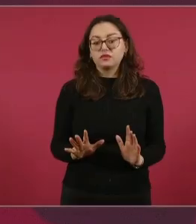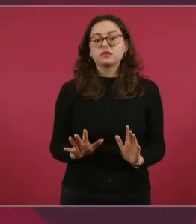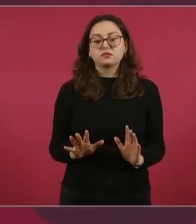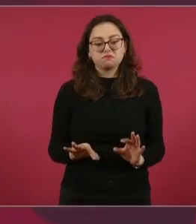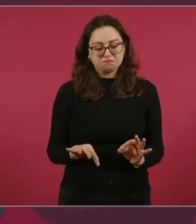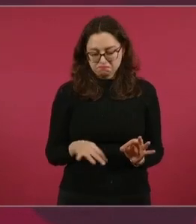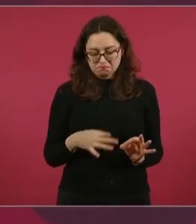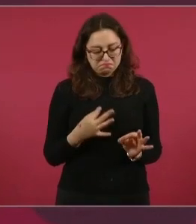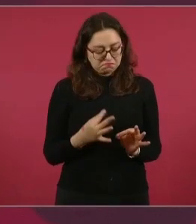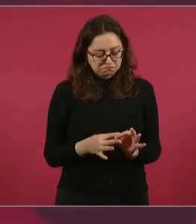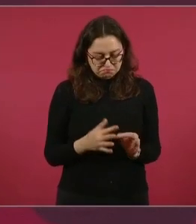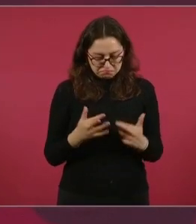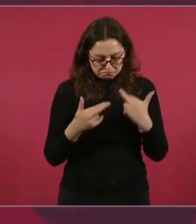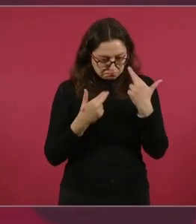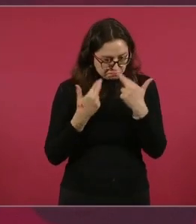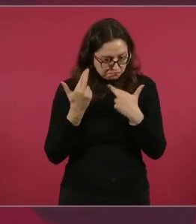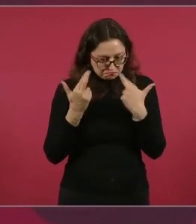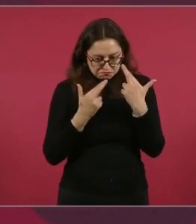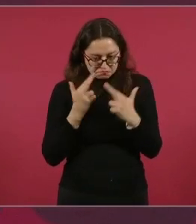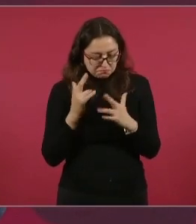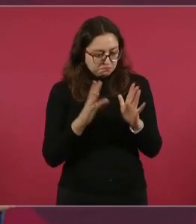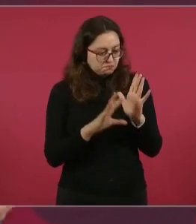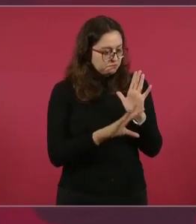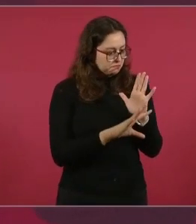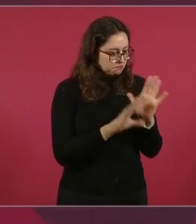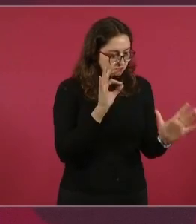llegué a la conclusión que